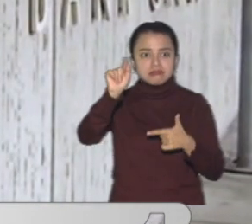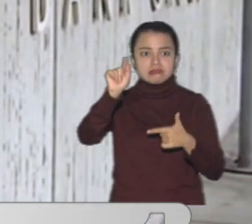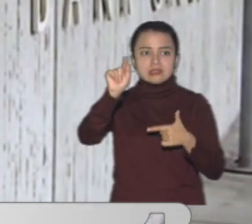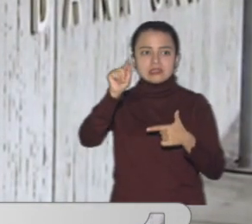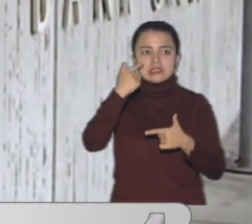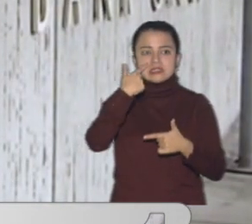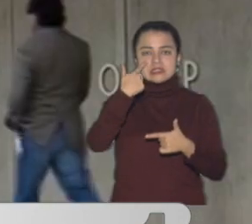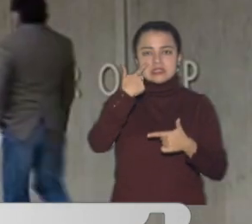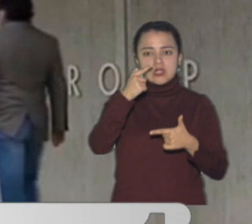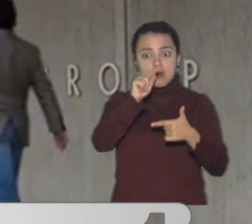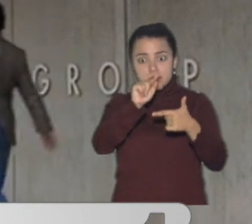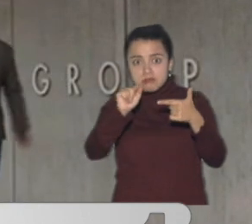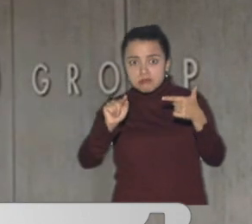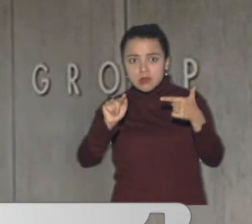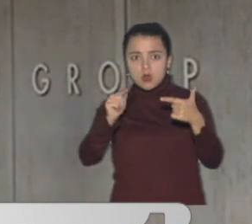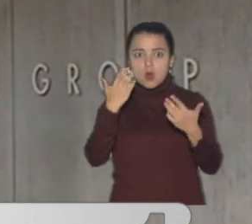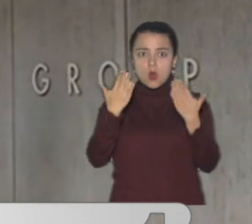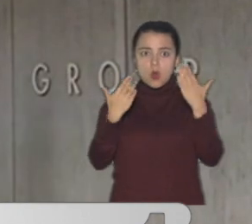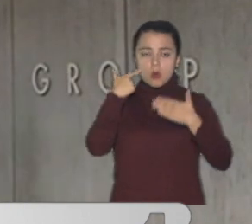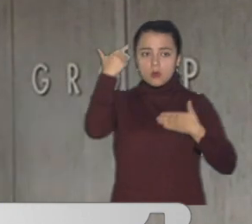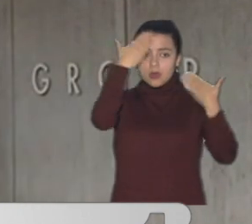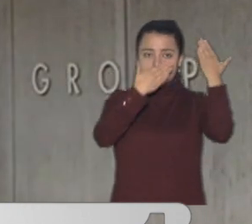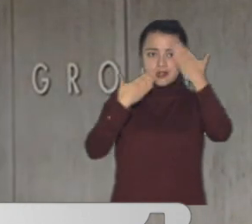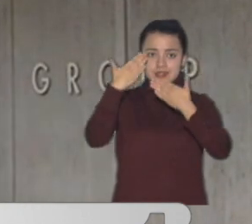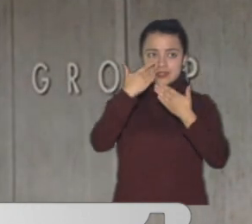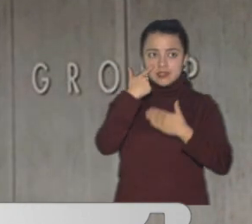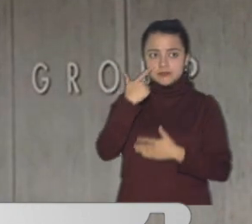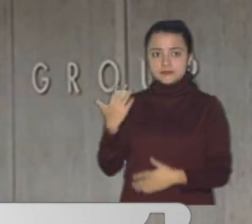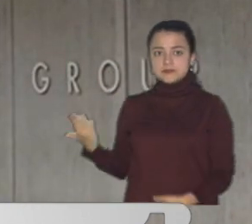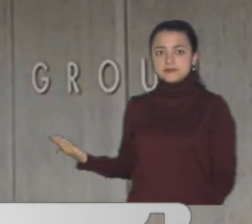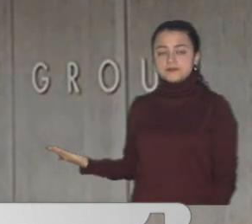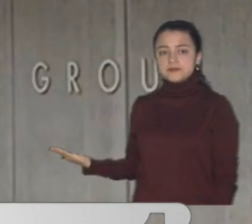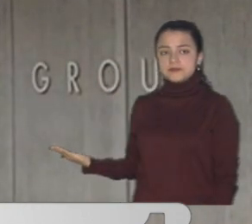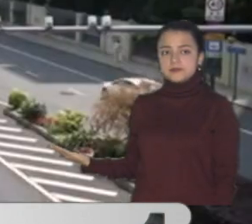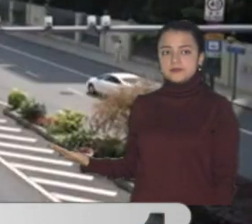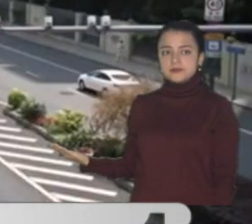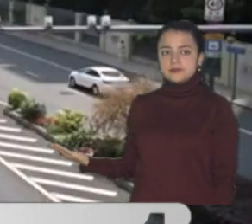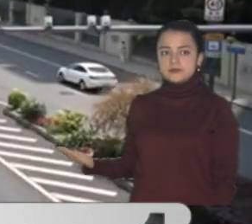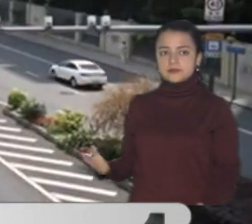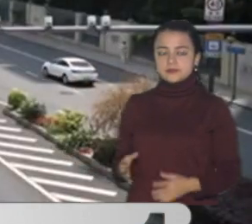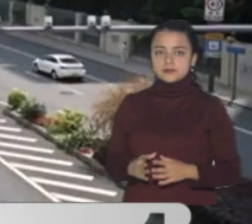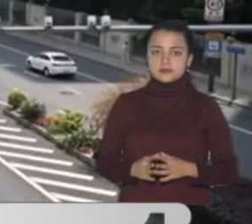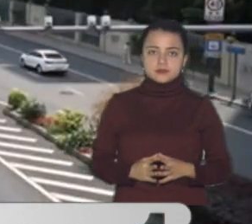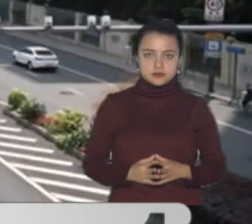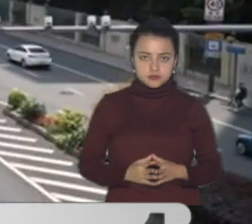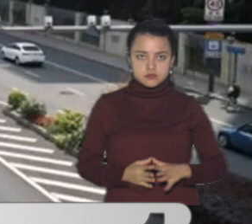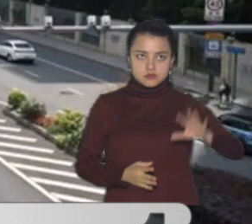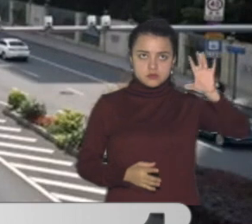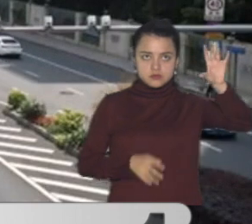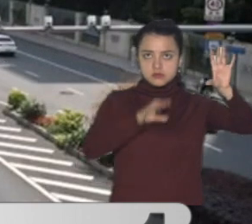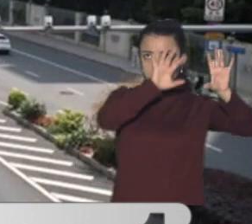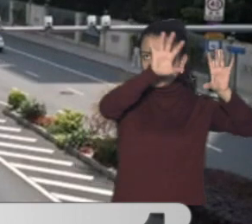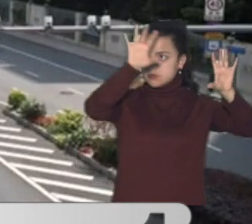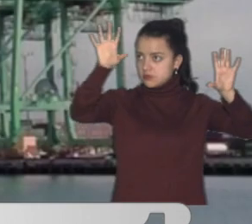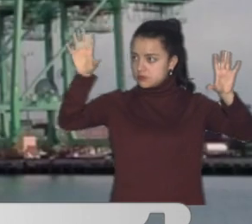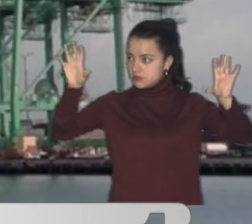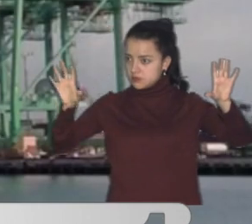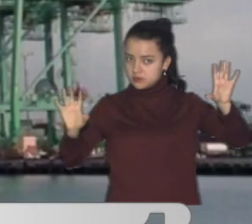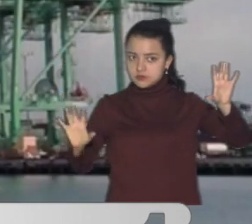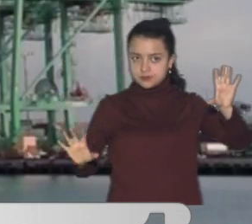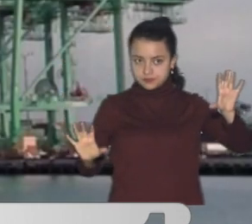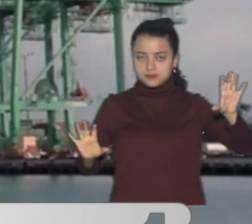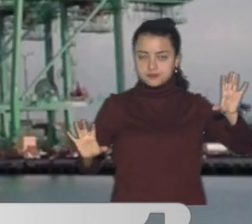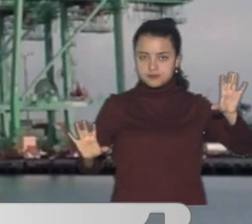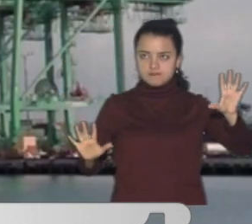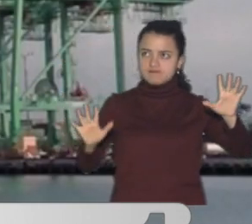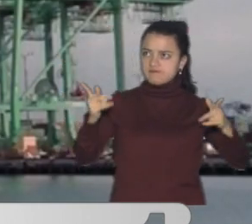bajo crecimiento y alta inflación, especialmente para los países de bajos ingresos. La institución con sede en Washington espera ahora que la